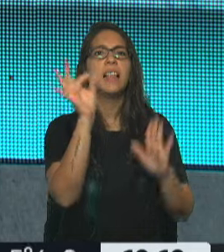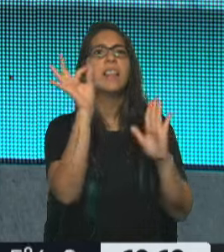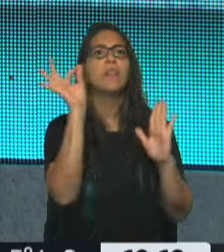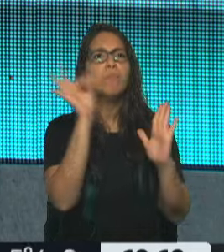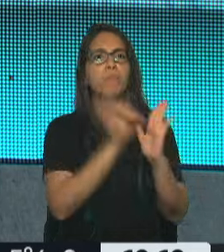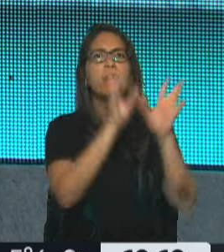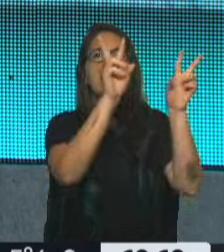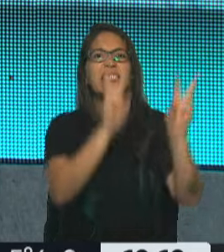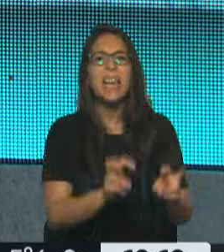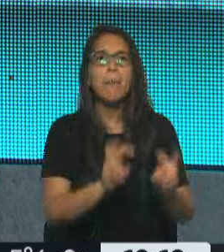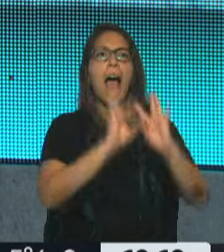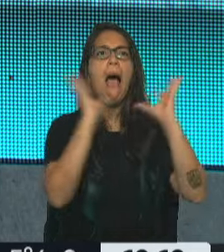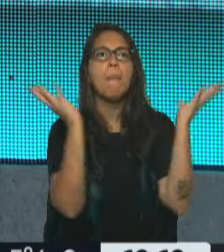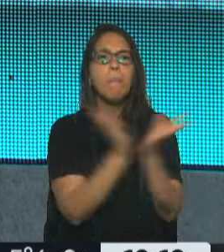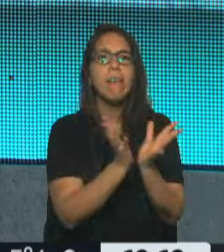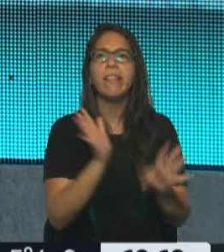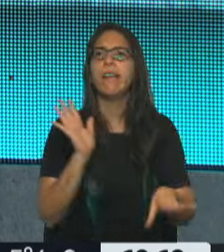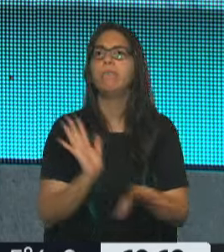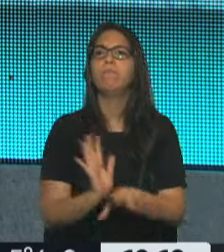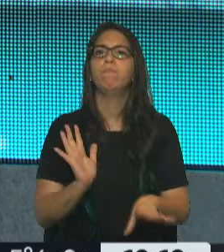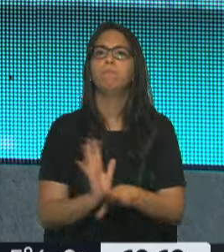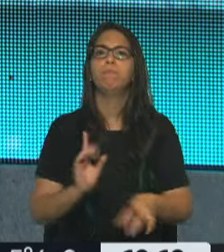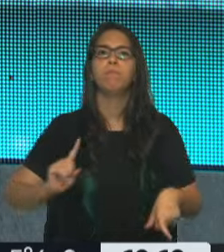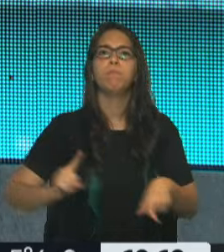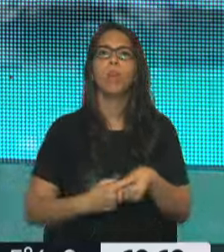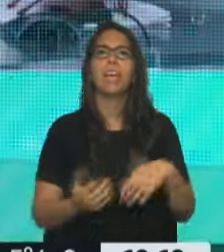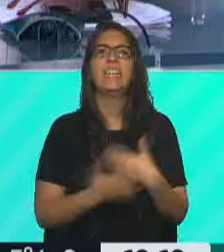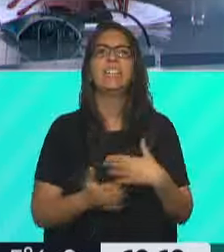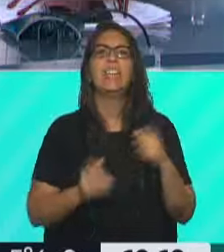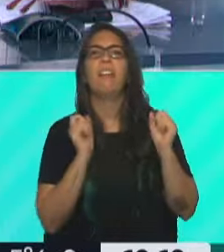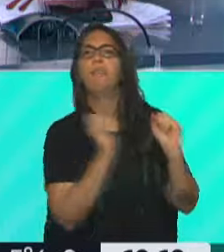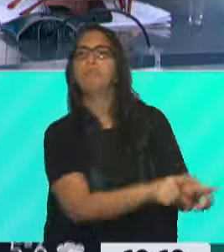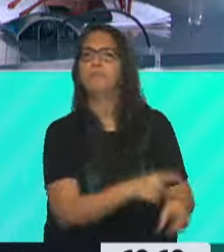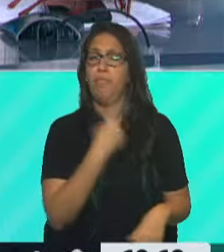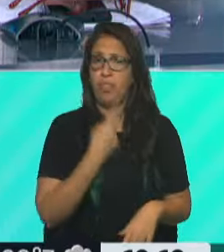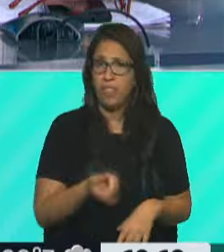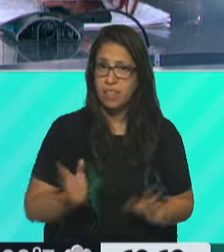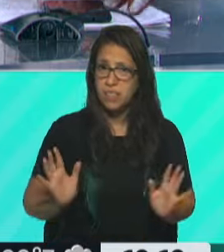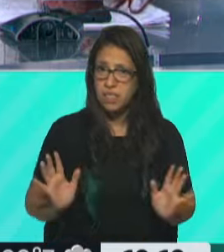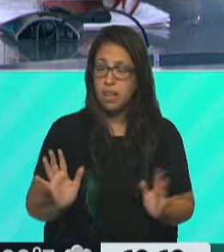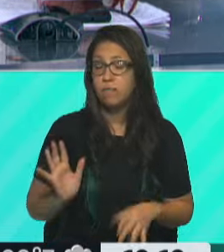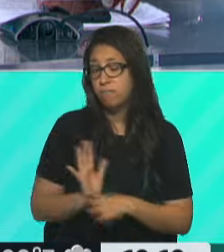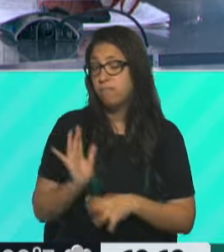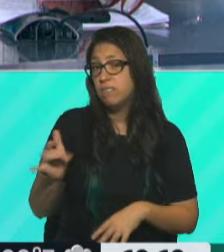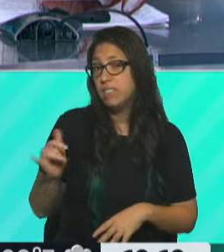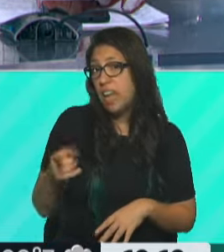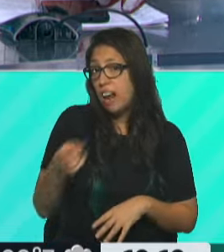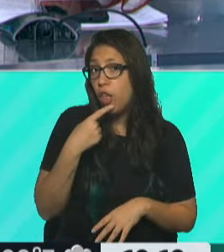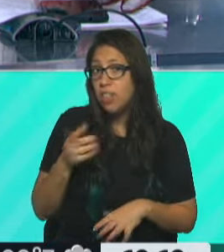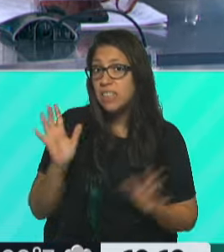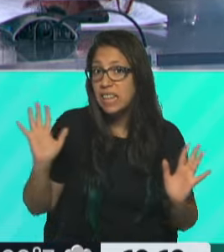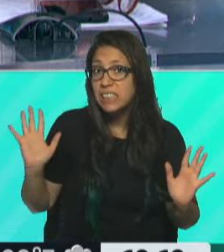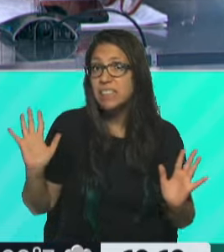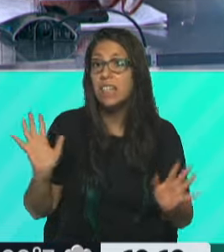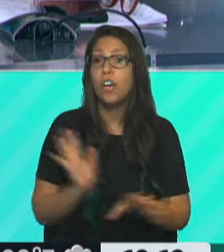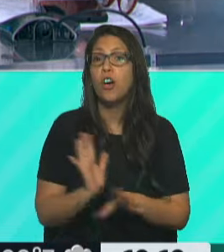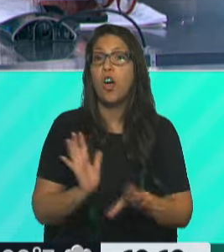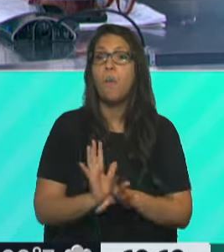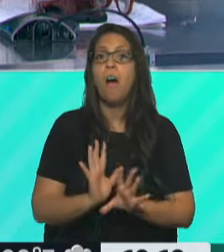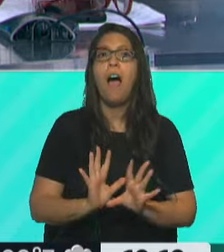es de izquierda para él la agenda ambiental es de izquierda siempre lo ha calificado así inclusive esta calificación de la